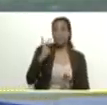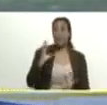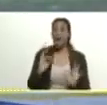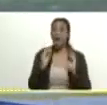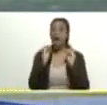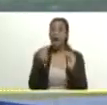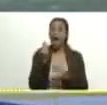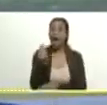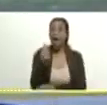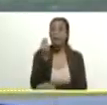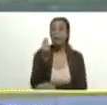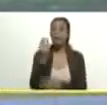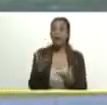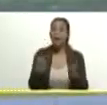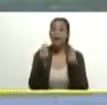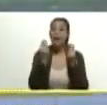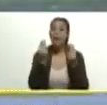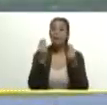calidad,